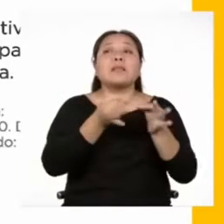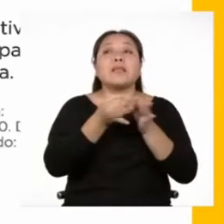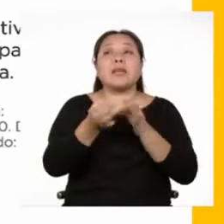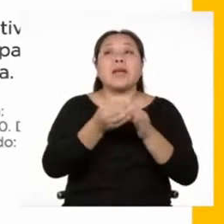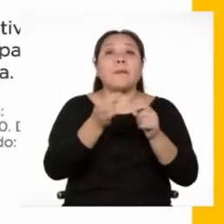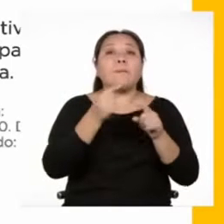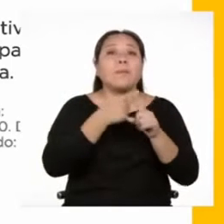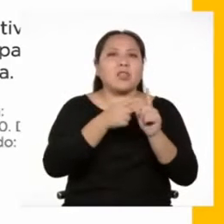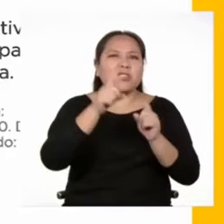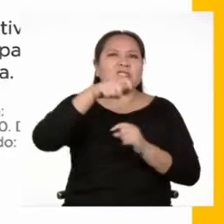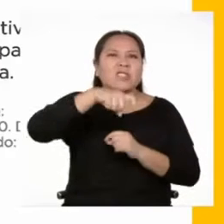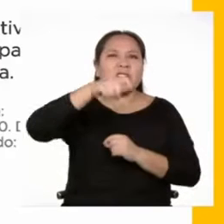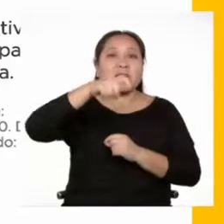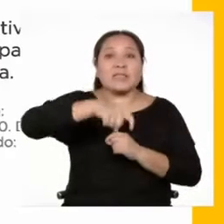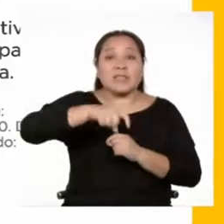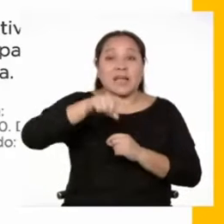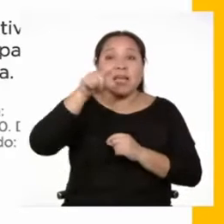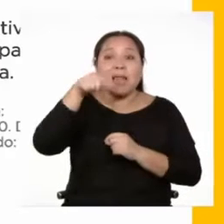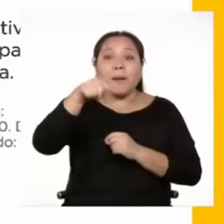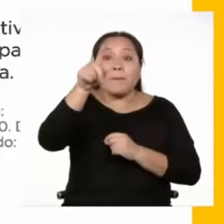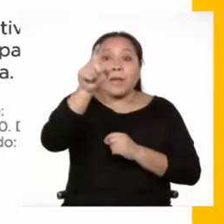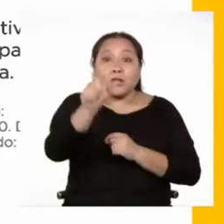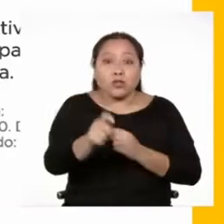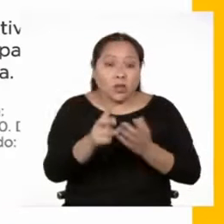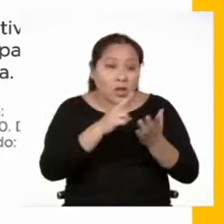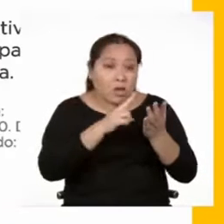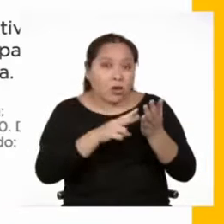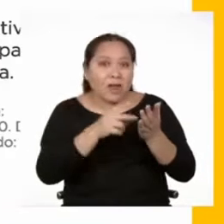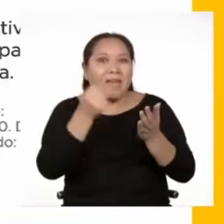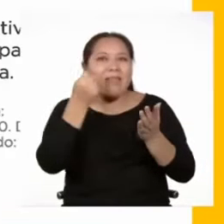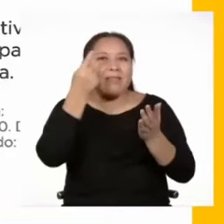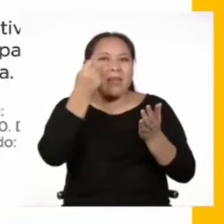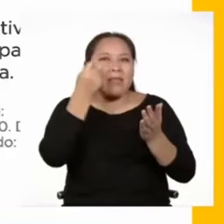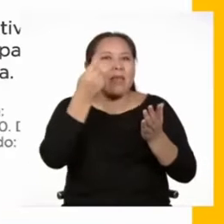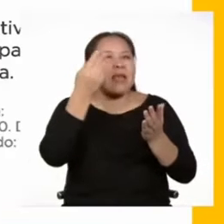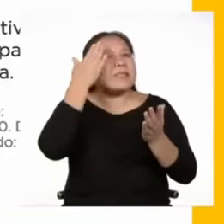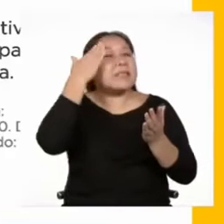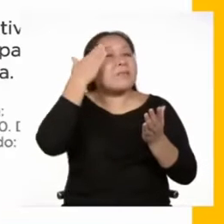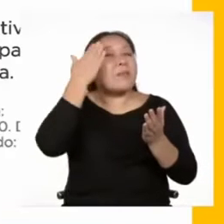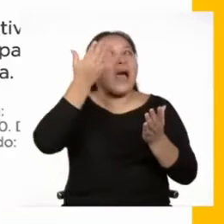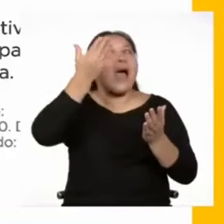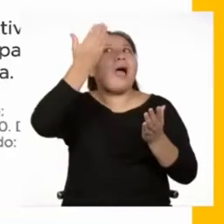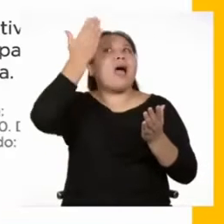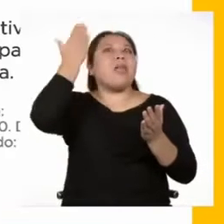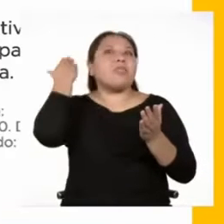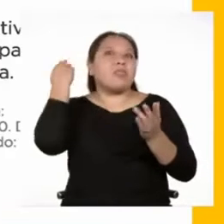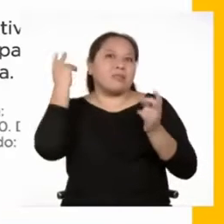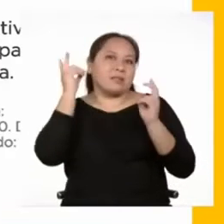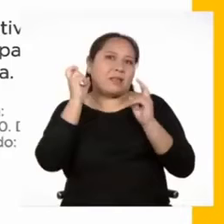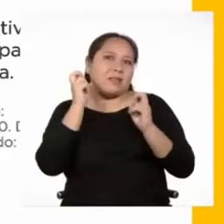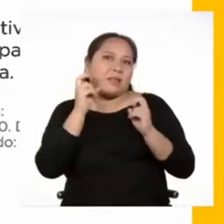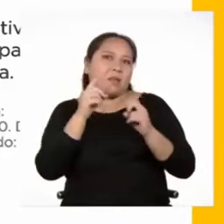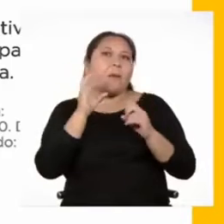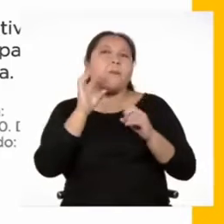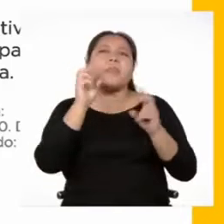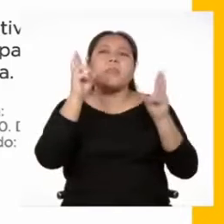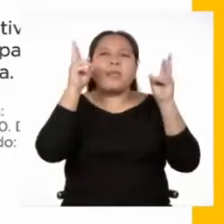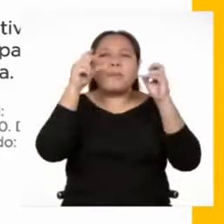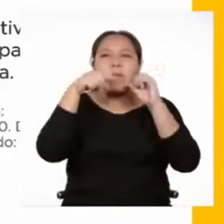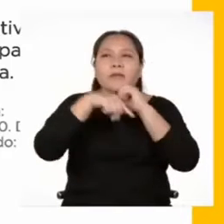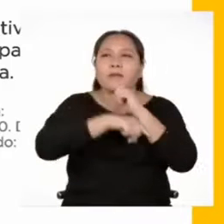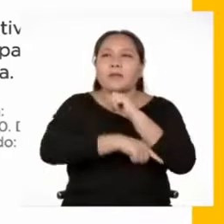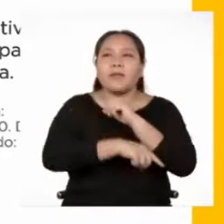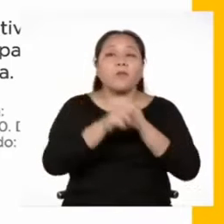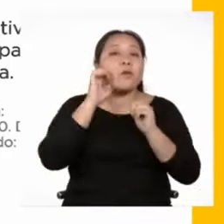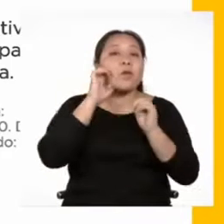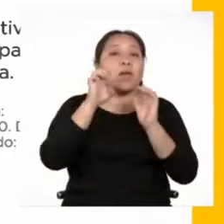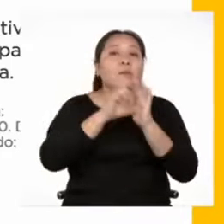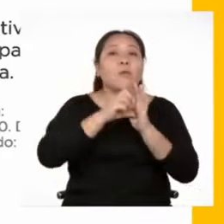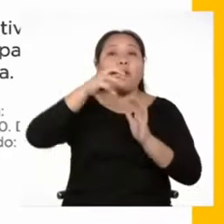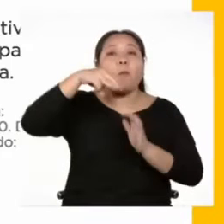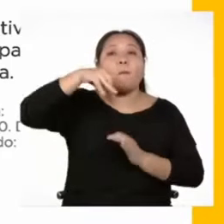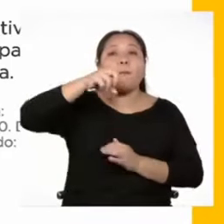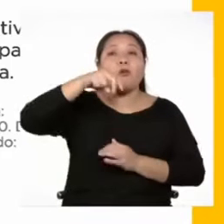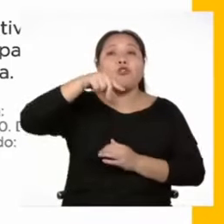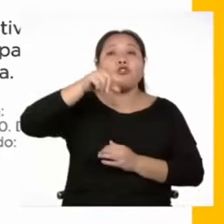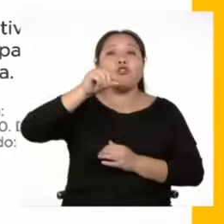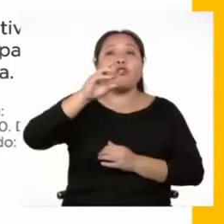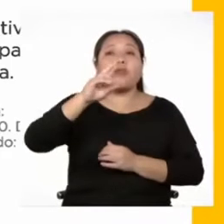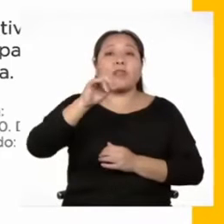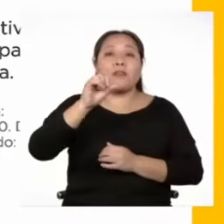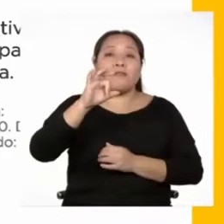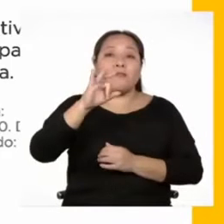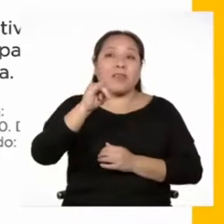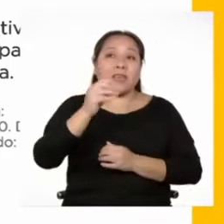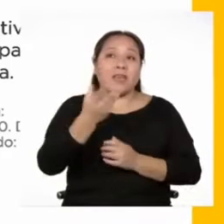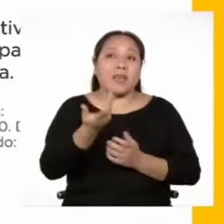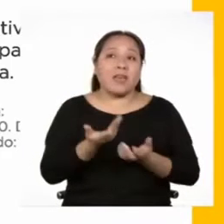de conocimiento previo por parte del lector, debido a la complejidad del tema. Por ejemplo, las monografías, los textos